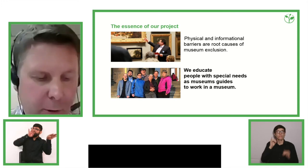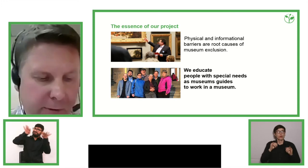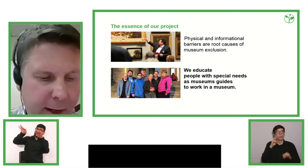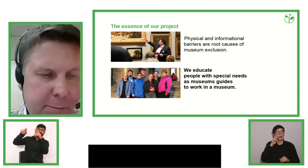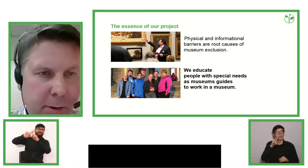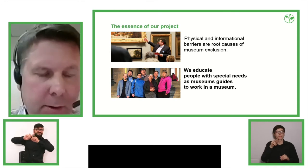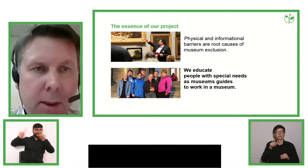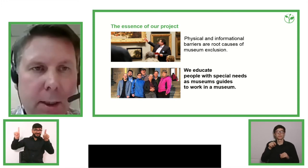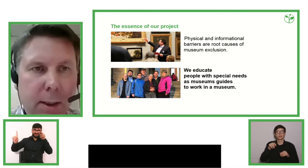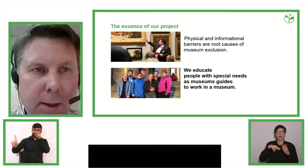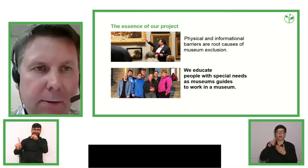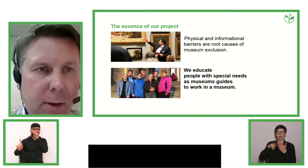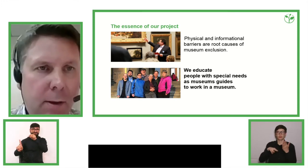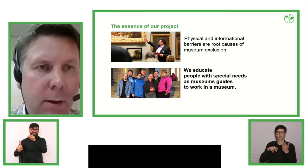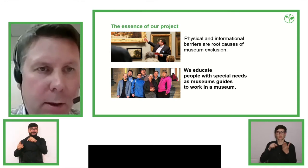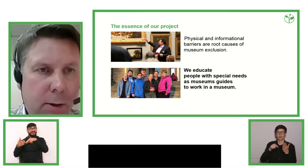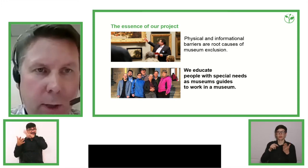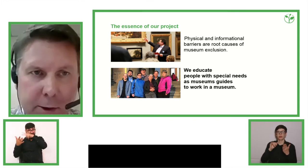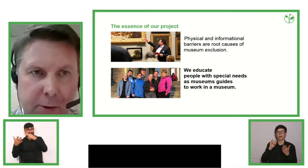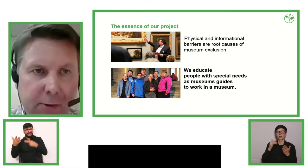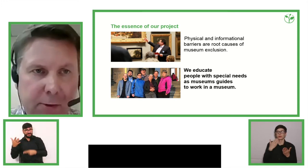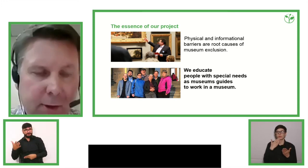información accesible, por ejemplo,